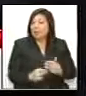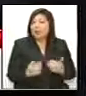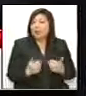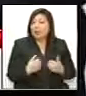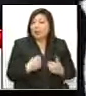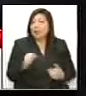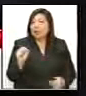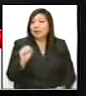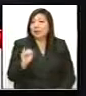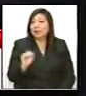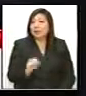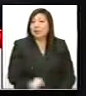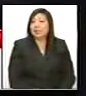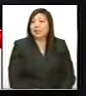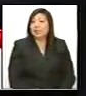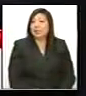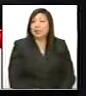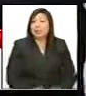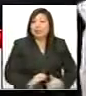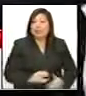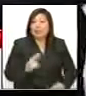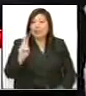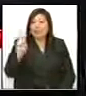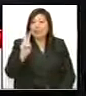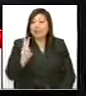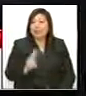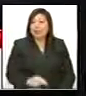CIS, ¿no? Entonces, gestantes venezolanas